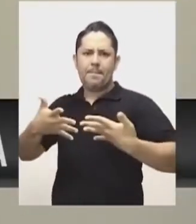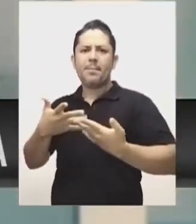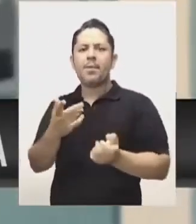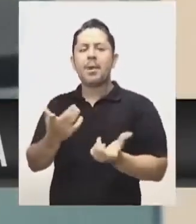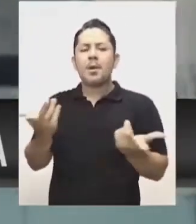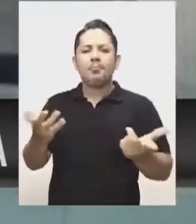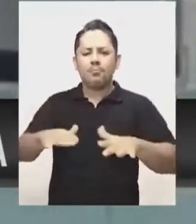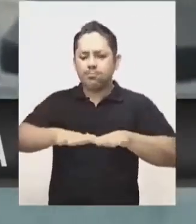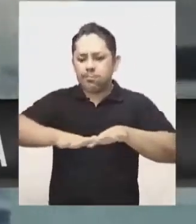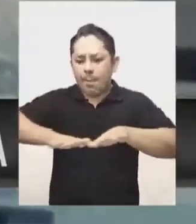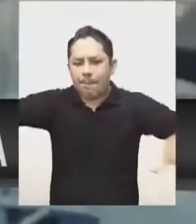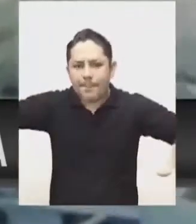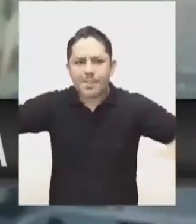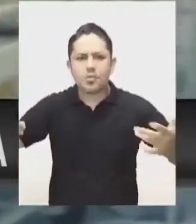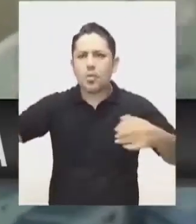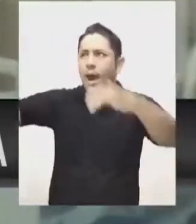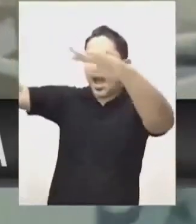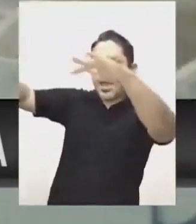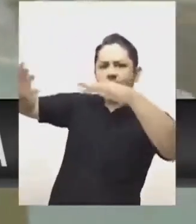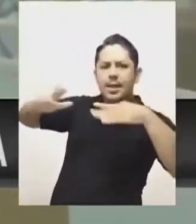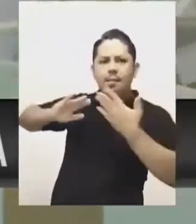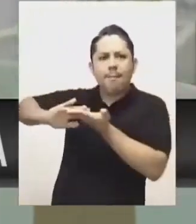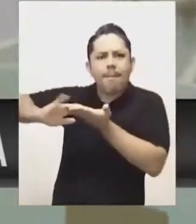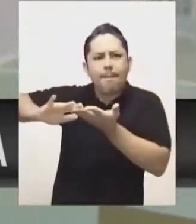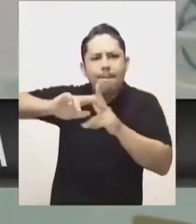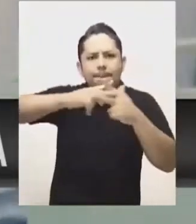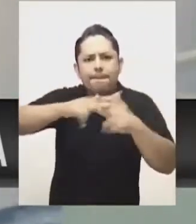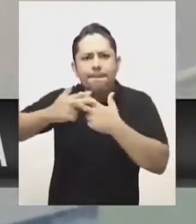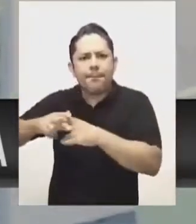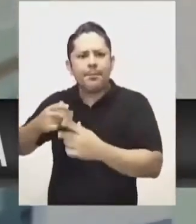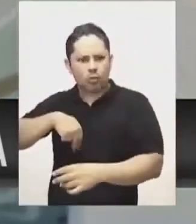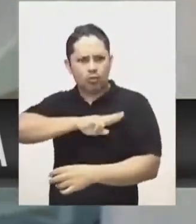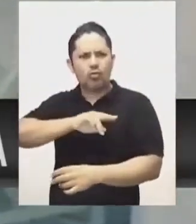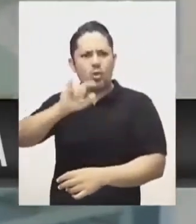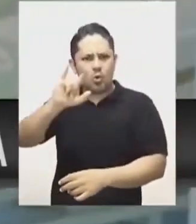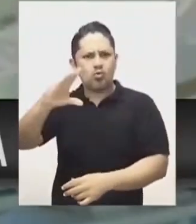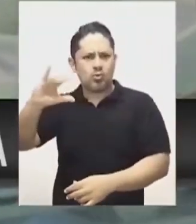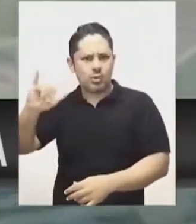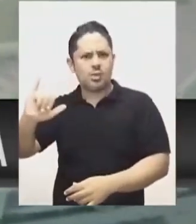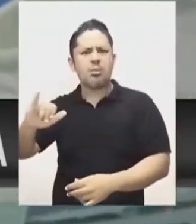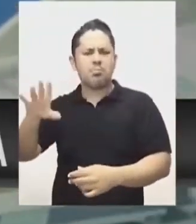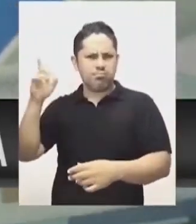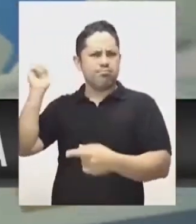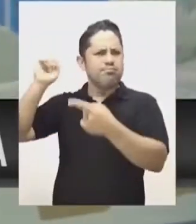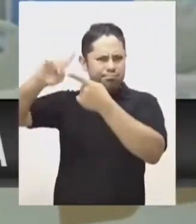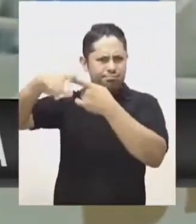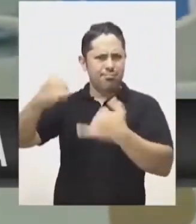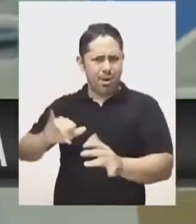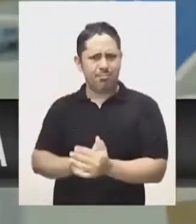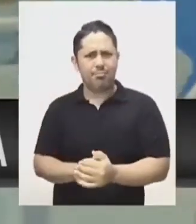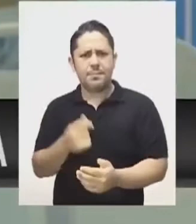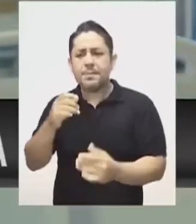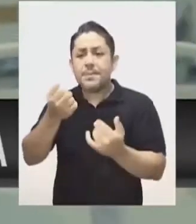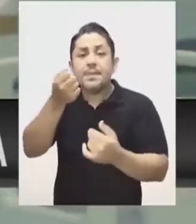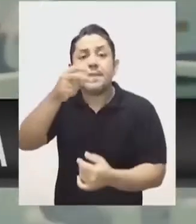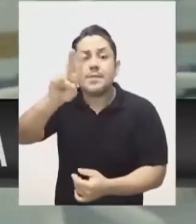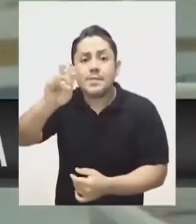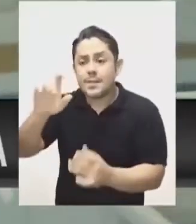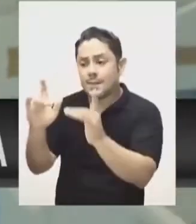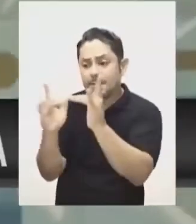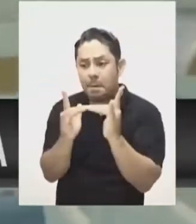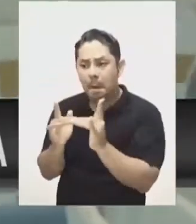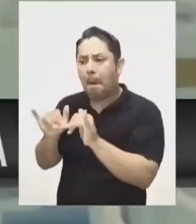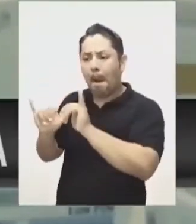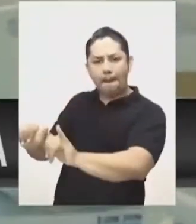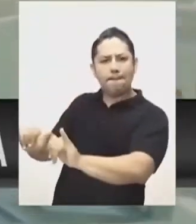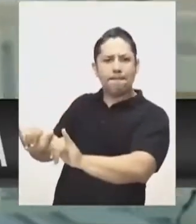el tema del piso y el aire acondicionado. Nosotros siempre hemos tenido UCI. Nosotros tenemos en estos momentos disponibilidad de 17